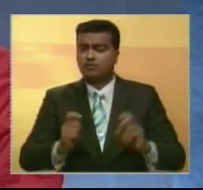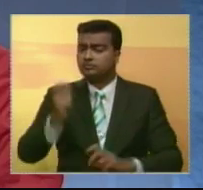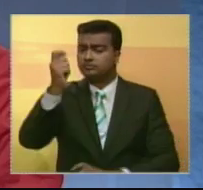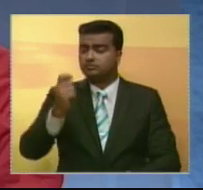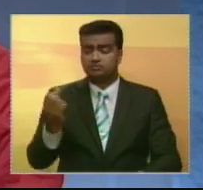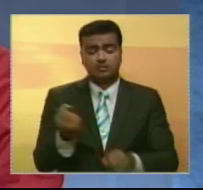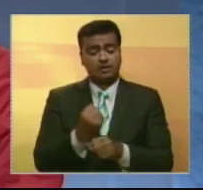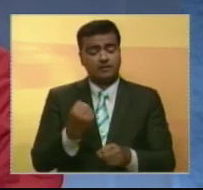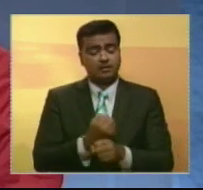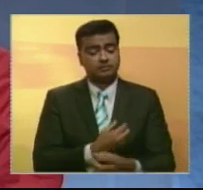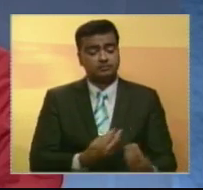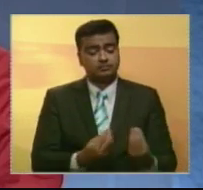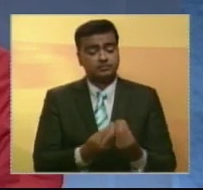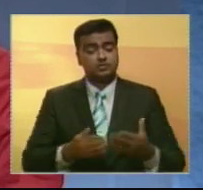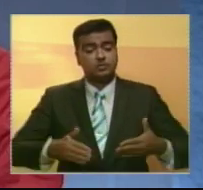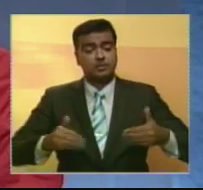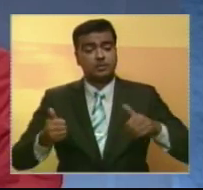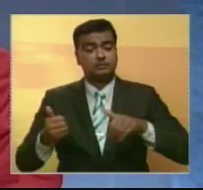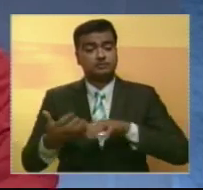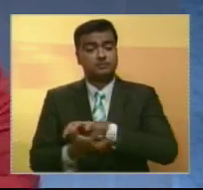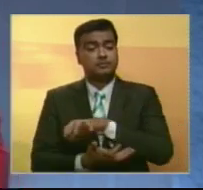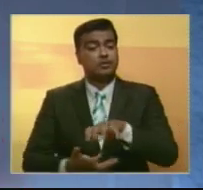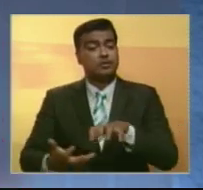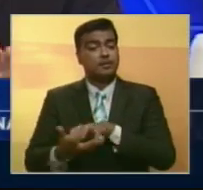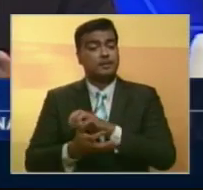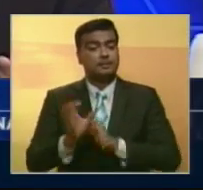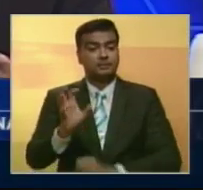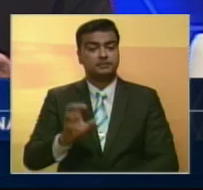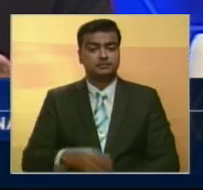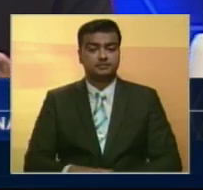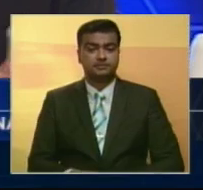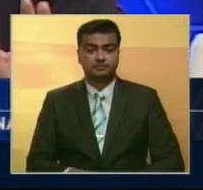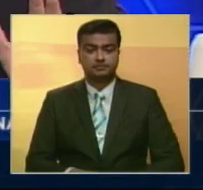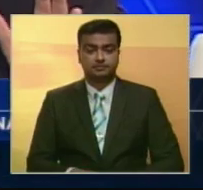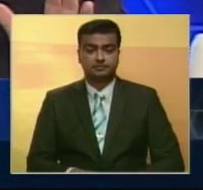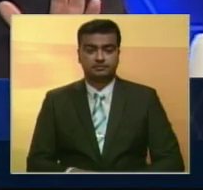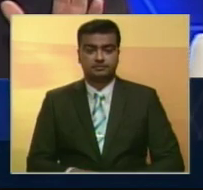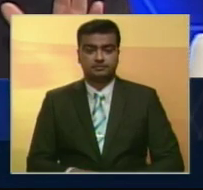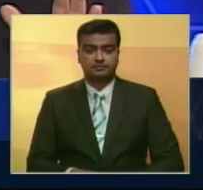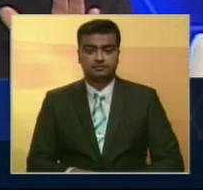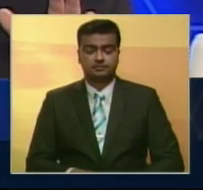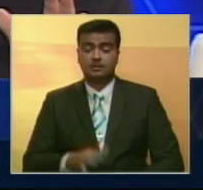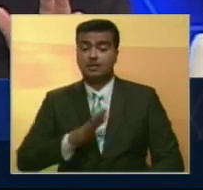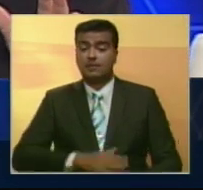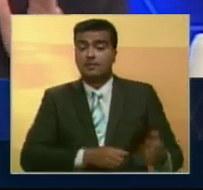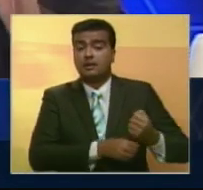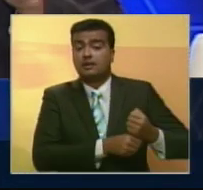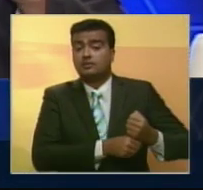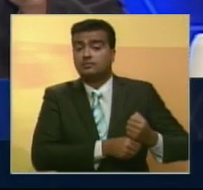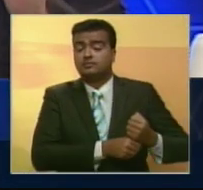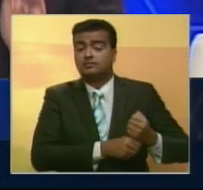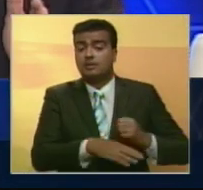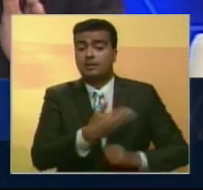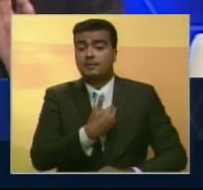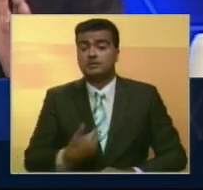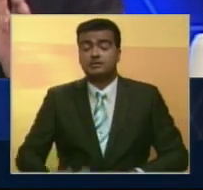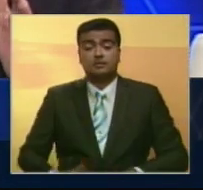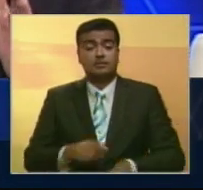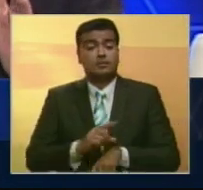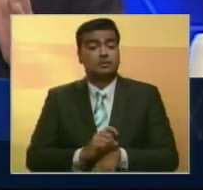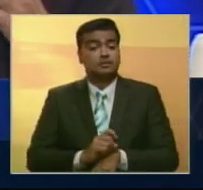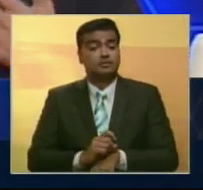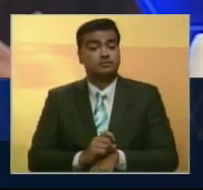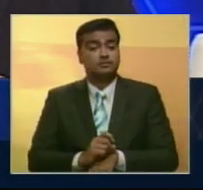trabaje junto a él para superar la crisis que atraviesa el país. Y estamos en esa expectativa. El presidente en el momento